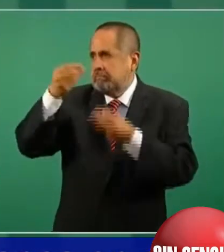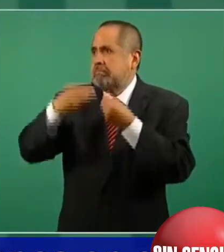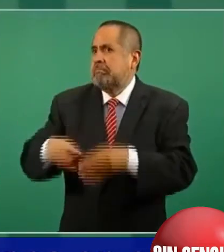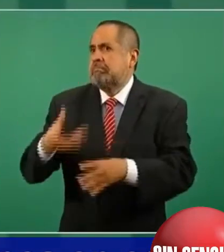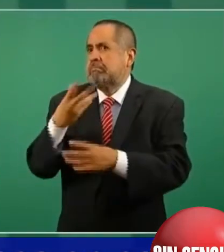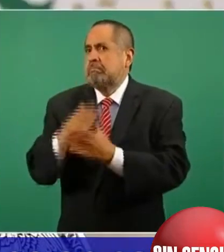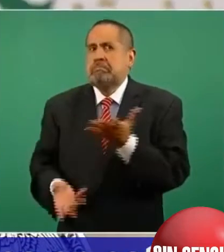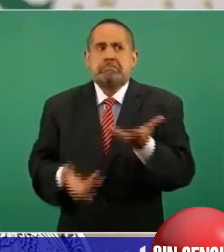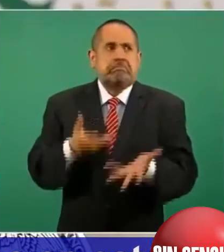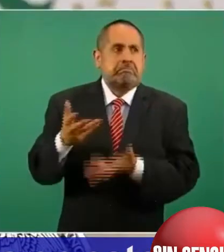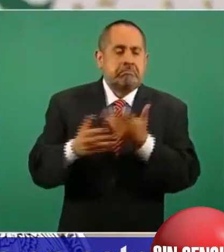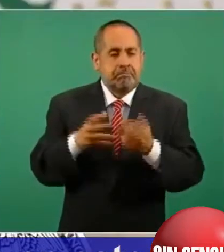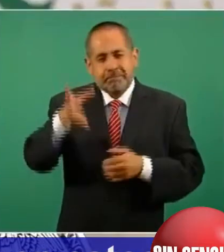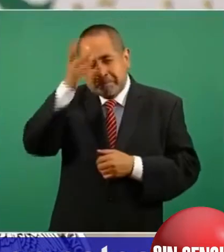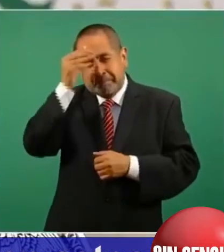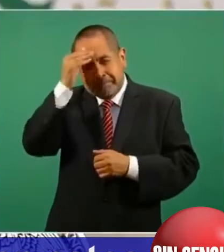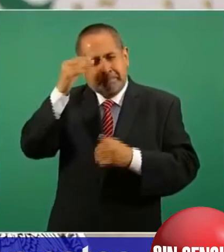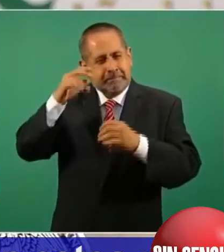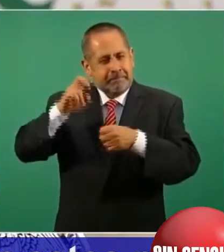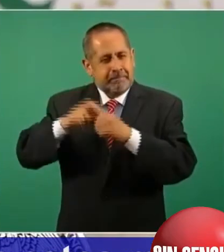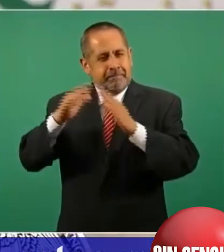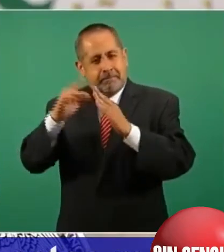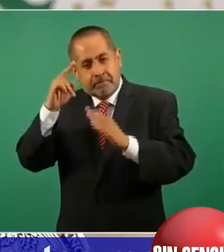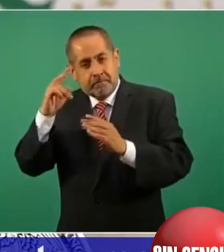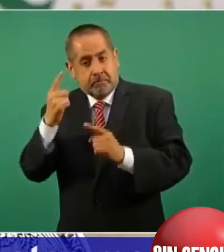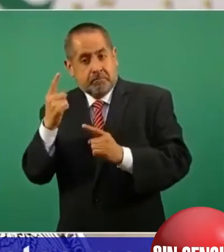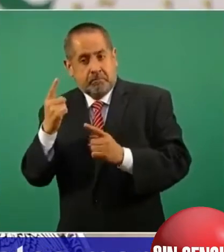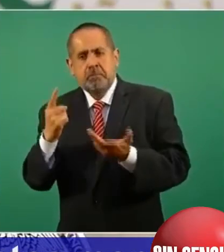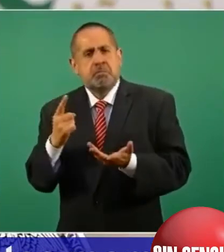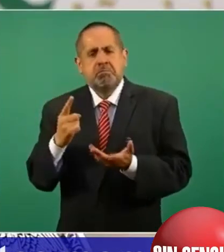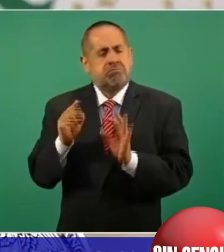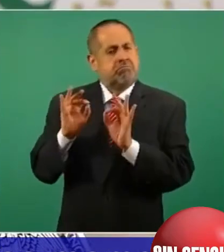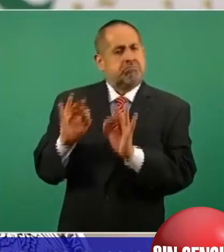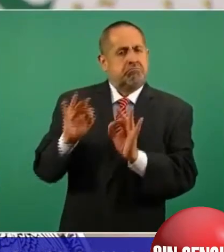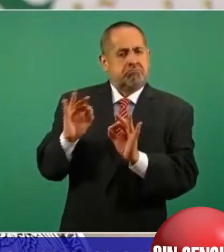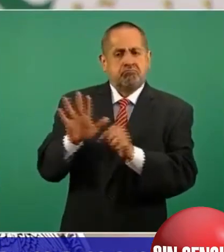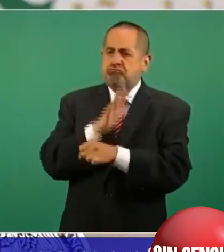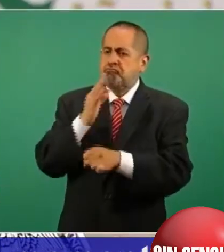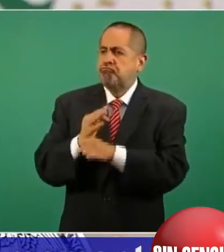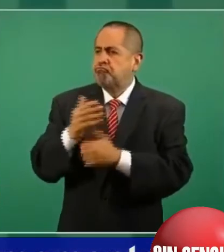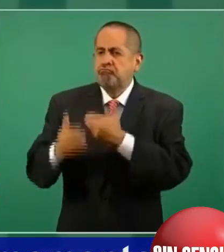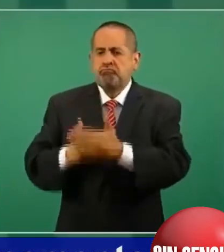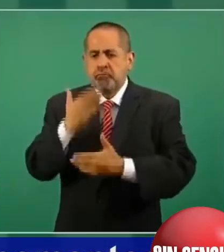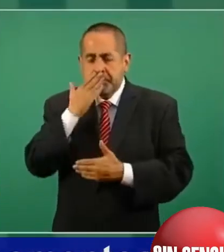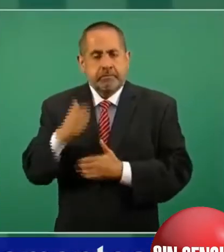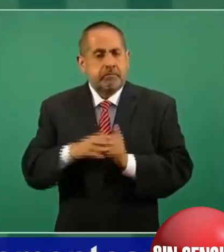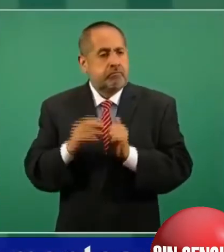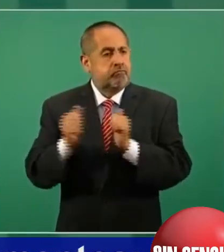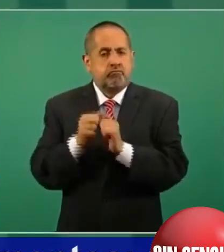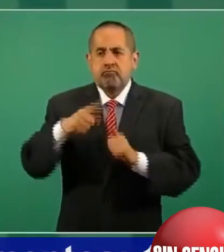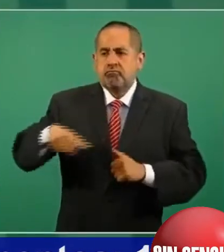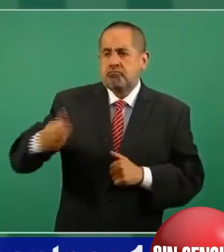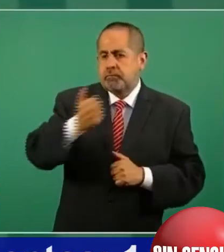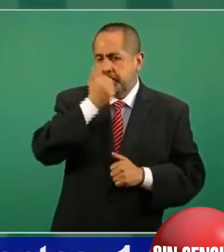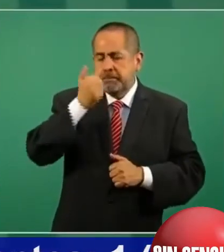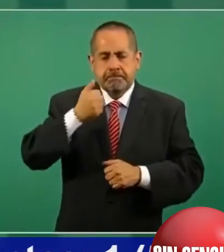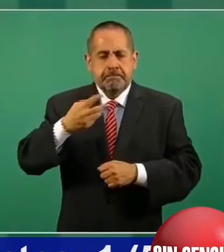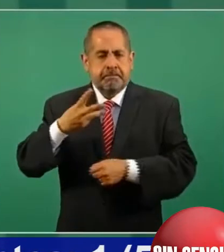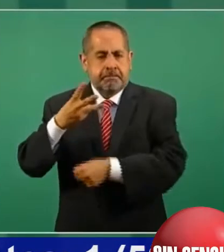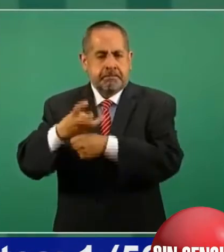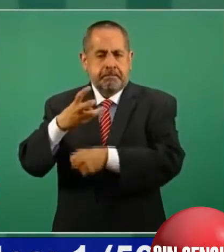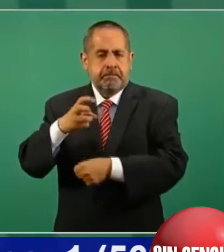en Casa 1 con respecto, cuando menos en ese caso, con los alumnos de tercero